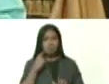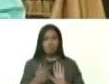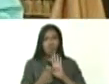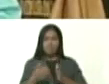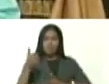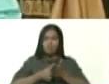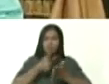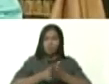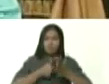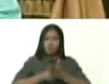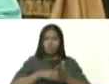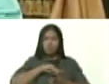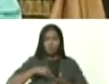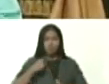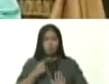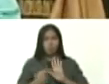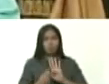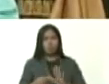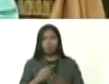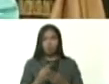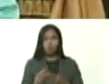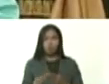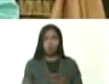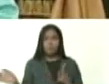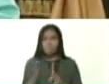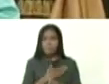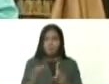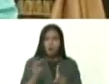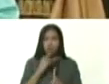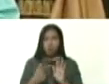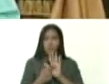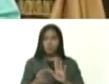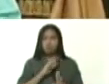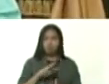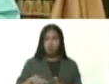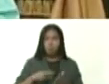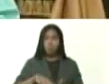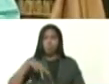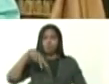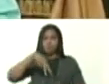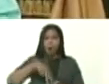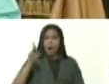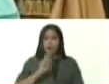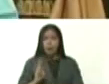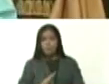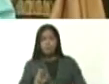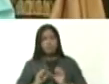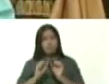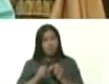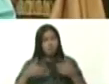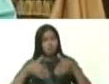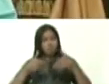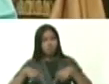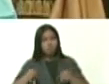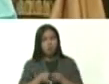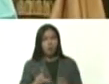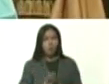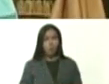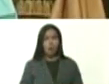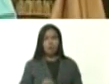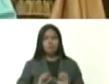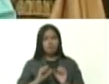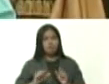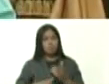batalla. Si nos golpean en un frente de batalla, nos levantamos inmediatamente y seguimos la marcha. Seguimos la